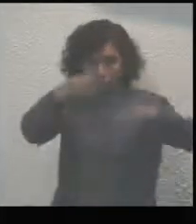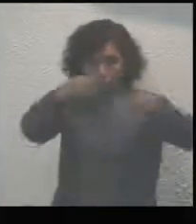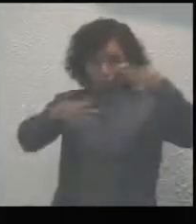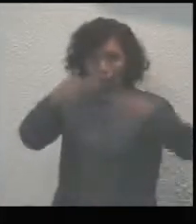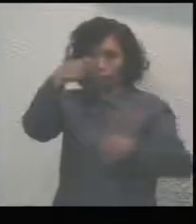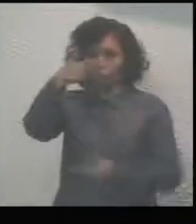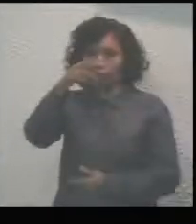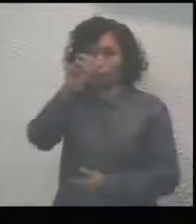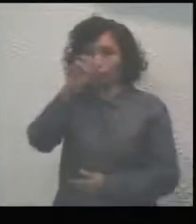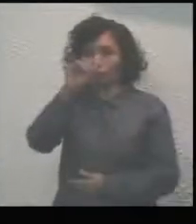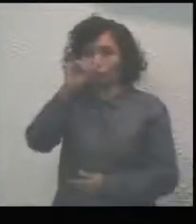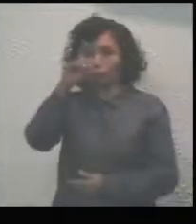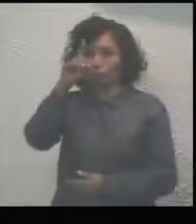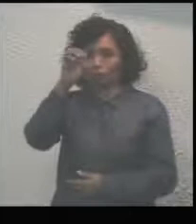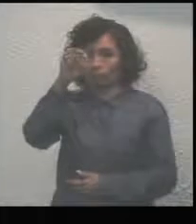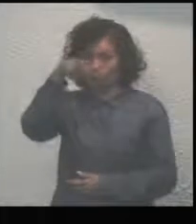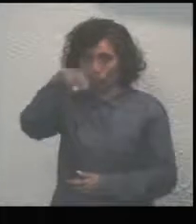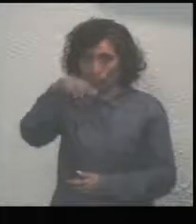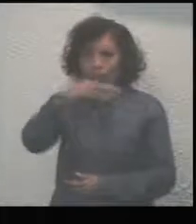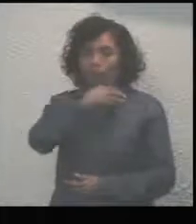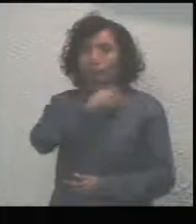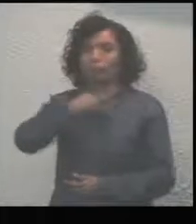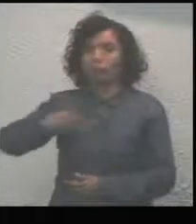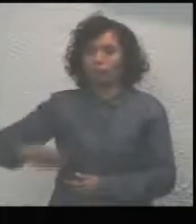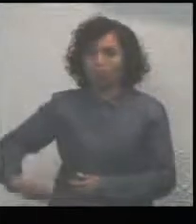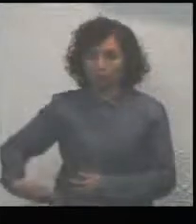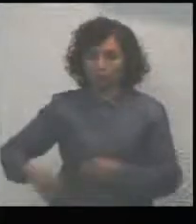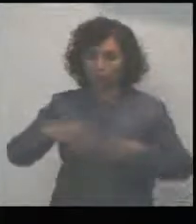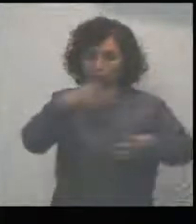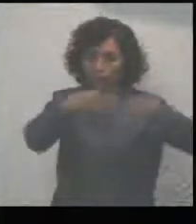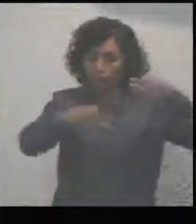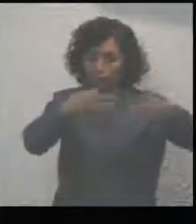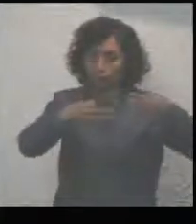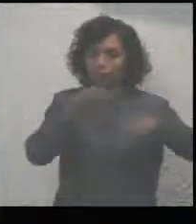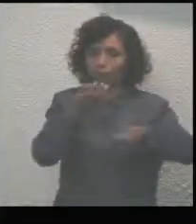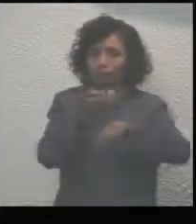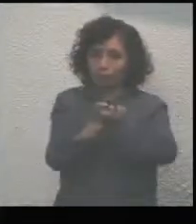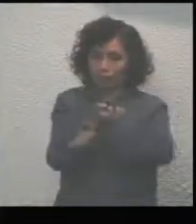José Cebada Rivas, presidente del Poder Judicial en el estado.